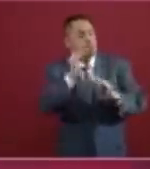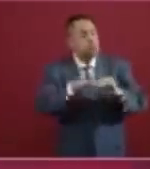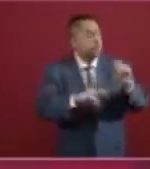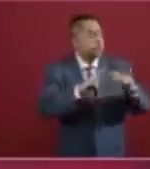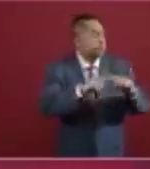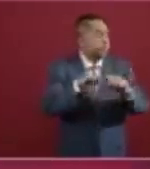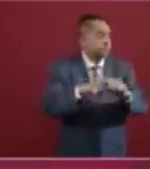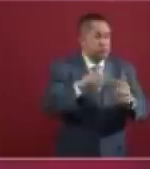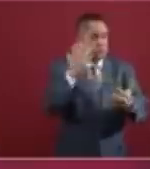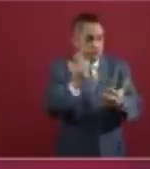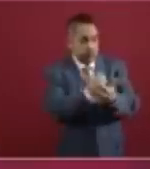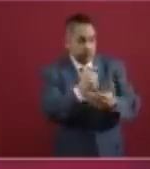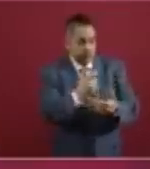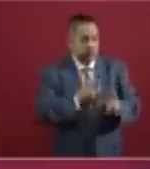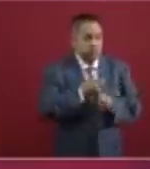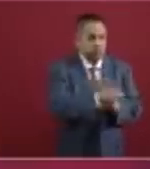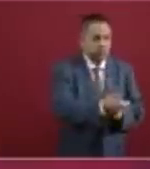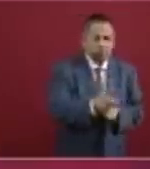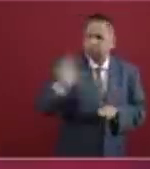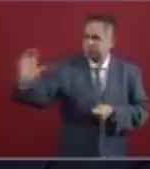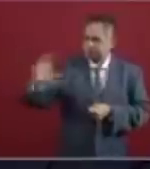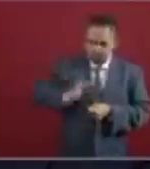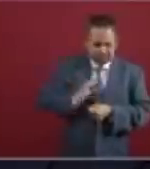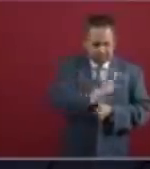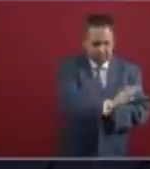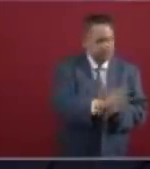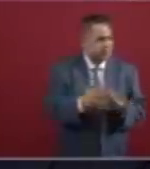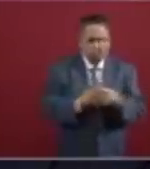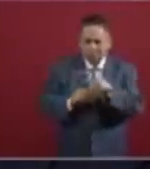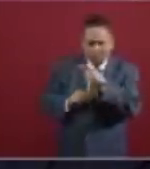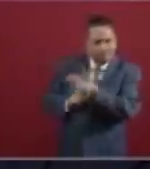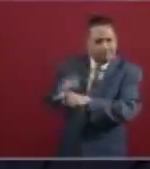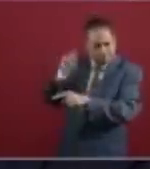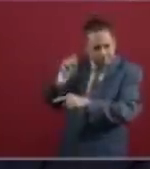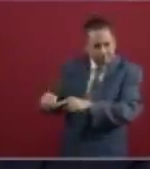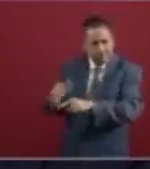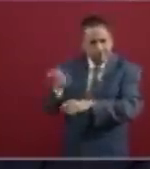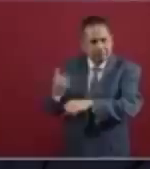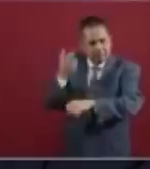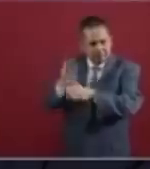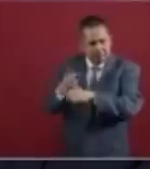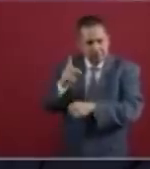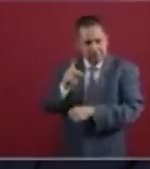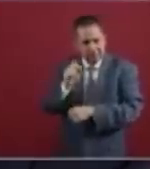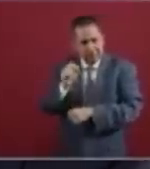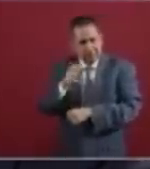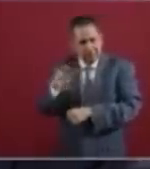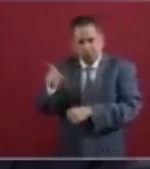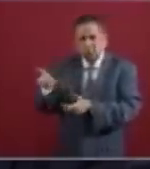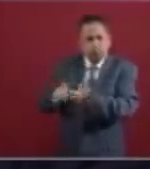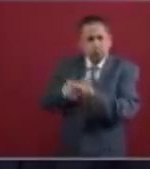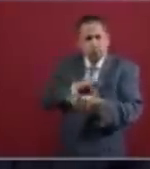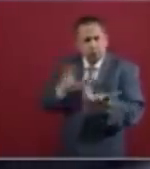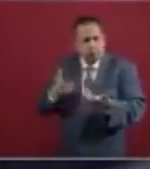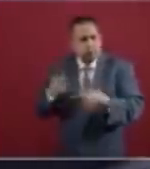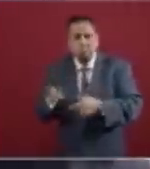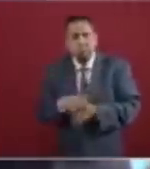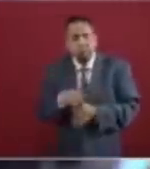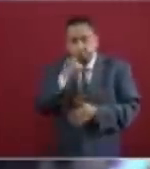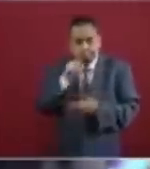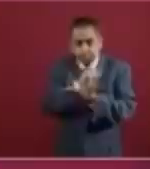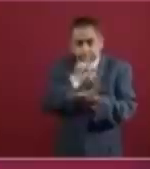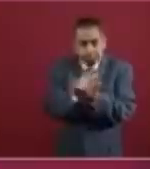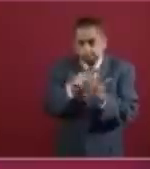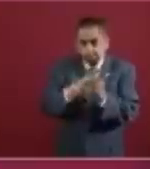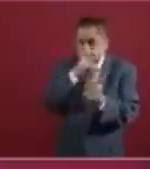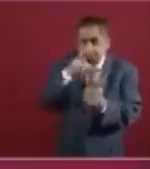siendo la Secretaría de Desarrollo Urbano. No puede. O entregar los